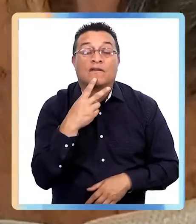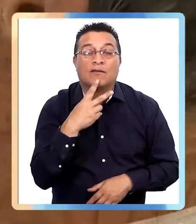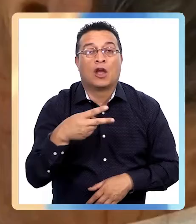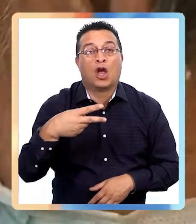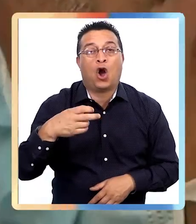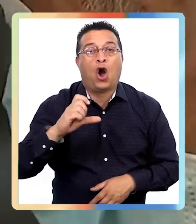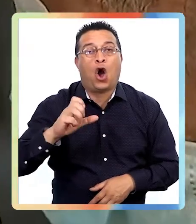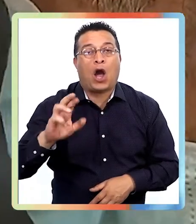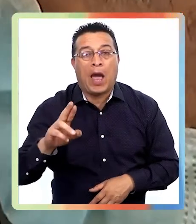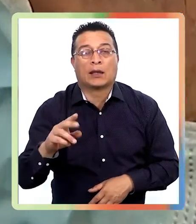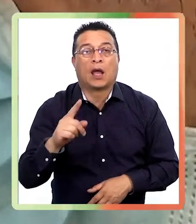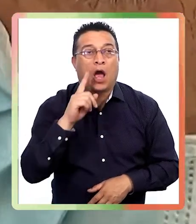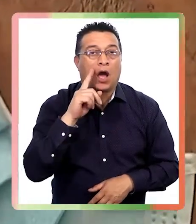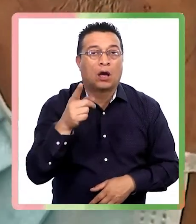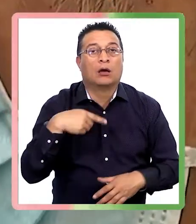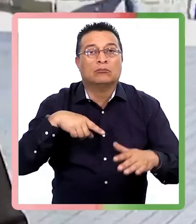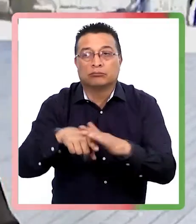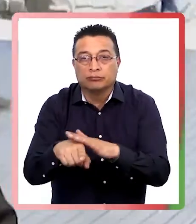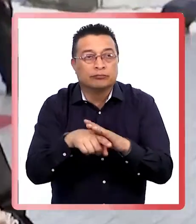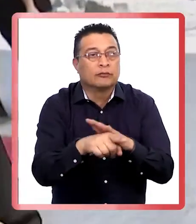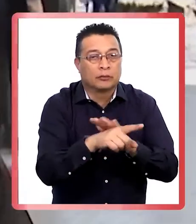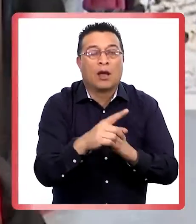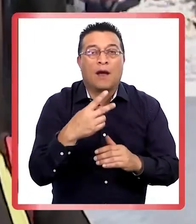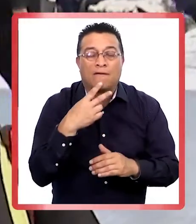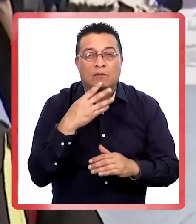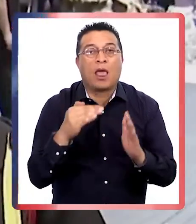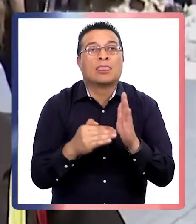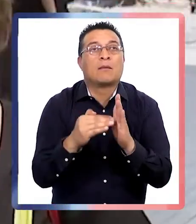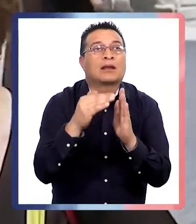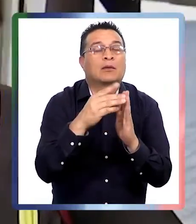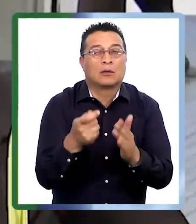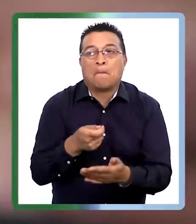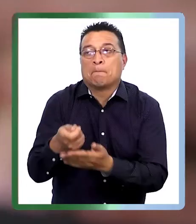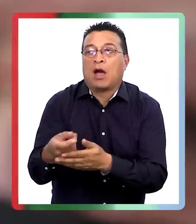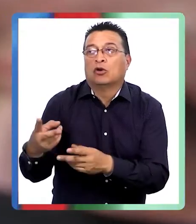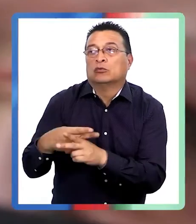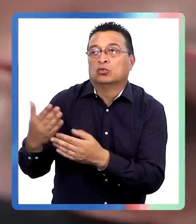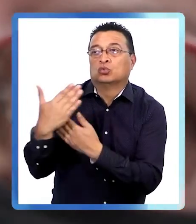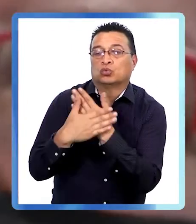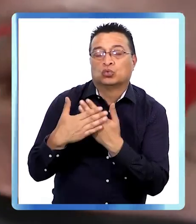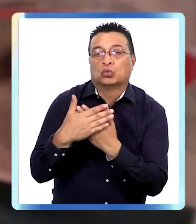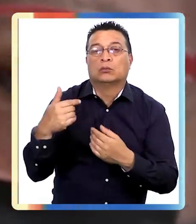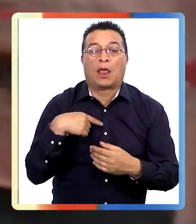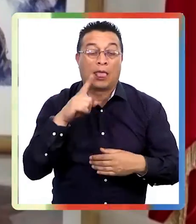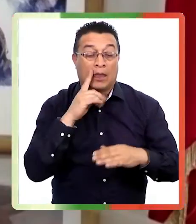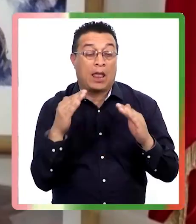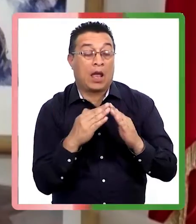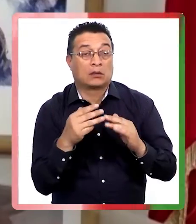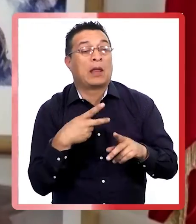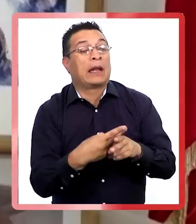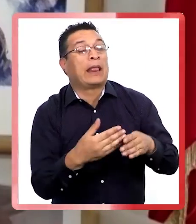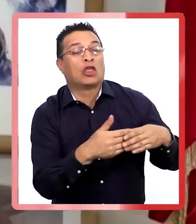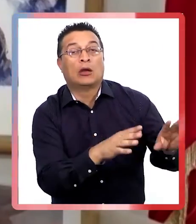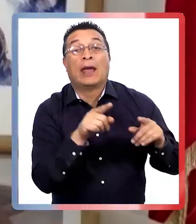en un hogar de ancianos. Hoy día están las senior suites, ¿cierto? Que se van a vivir a departamentos y pagan porque los cuiden, y tienen una casa